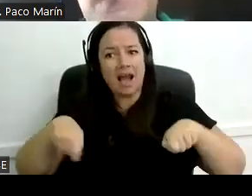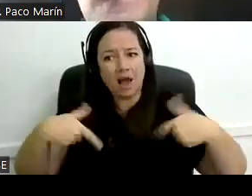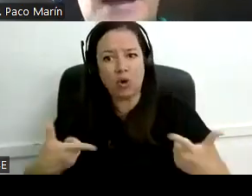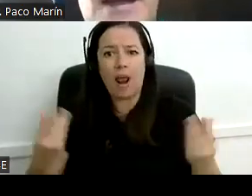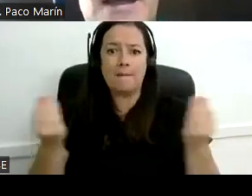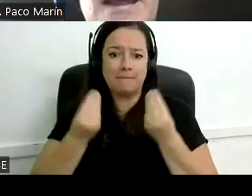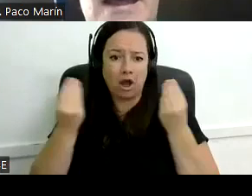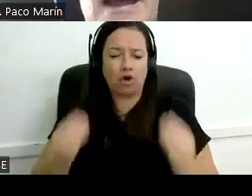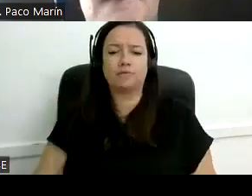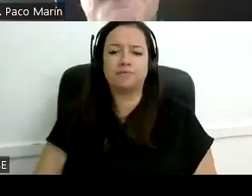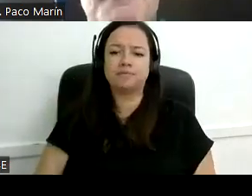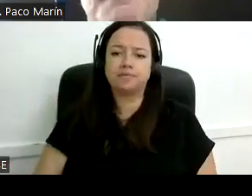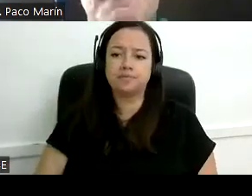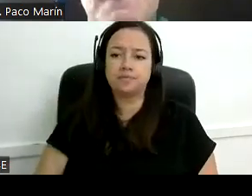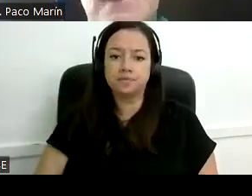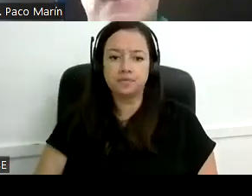bien.